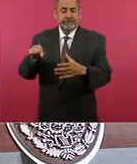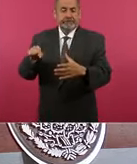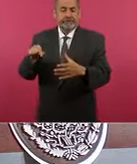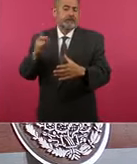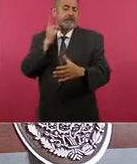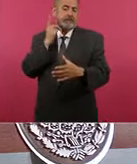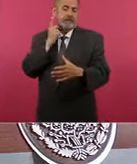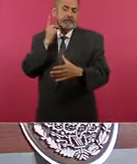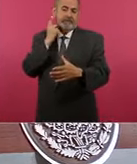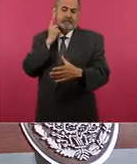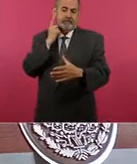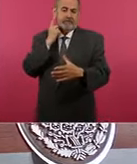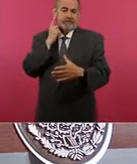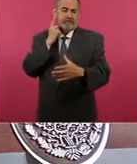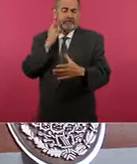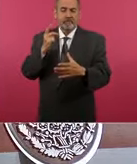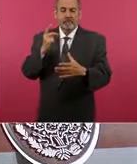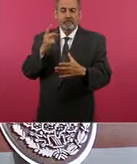con mayoría calificada